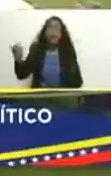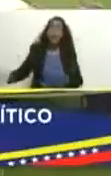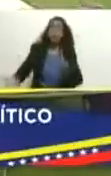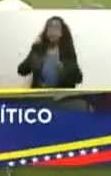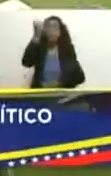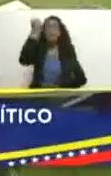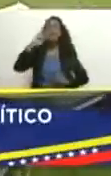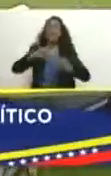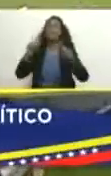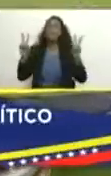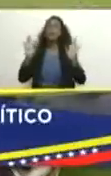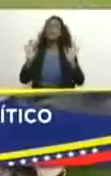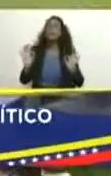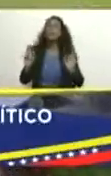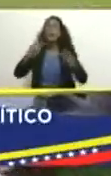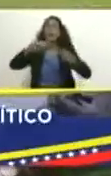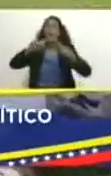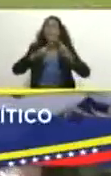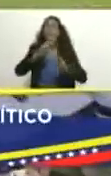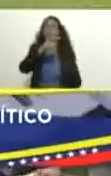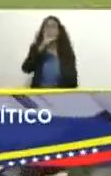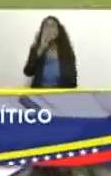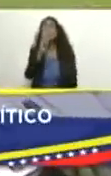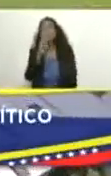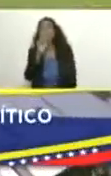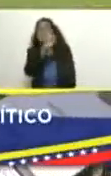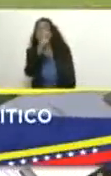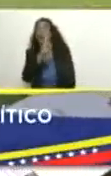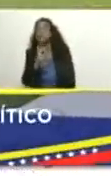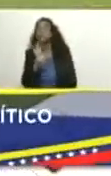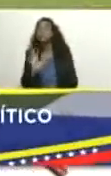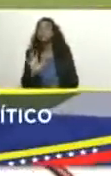paz, la unión nacional.